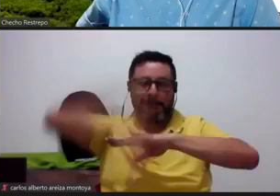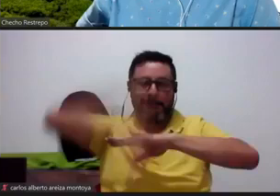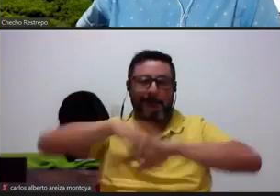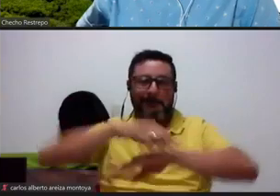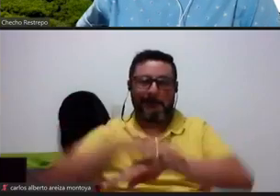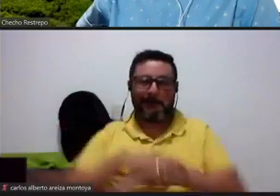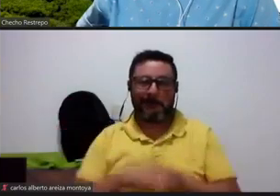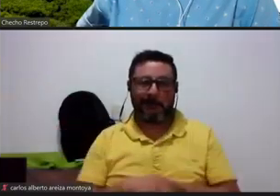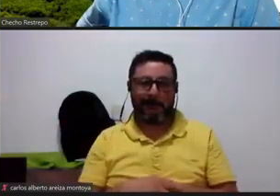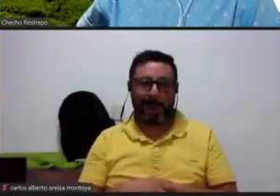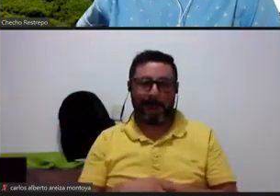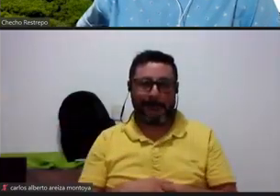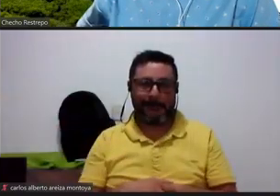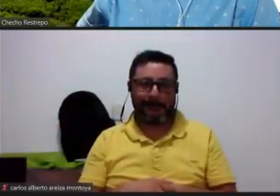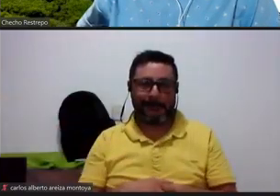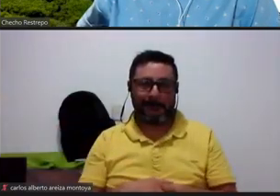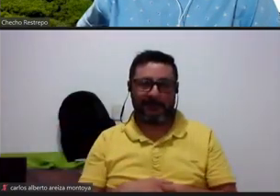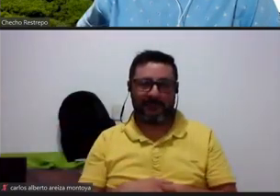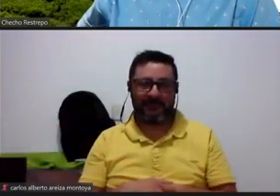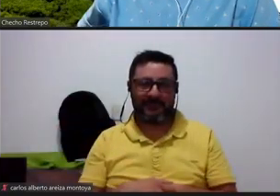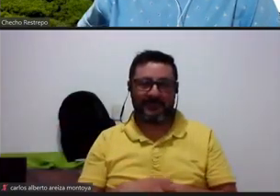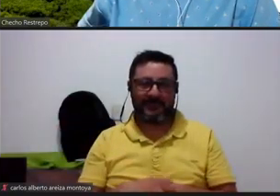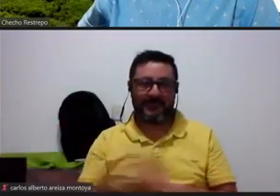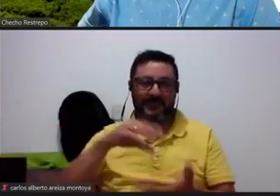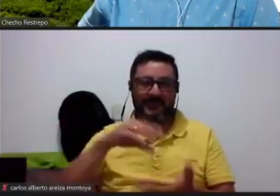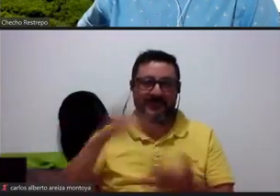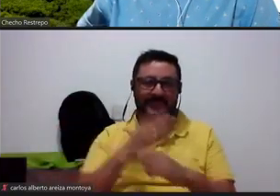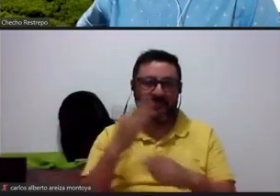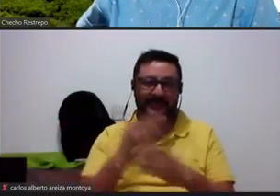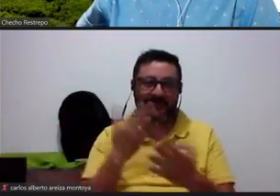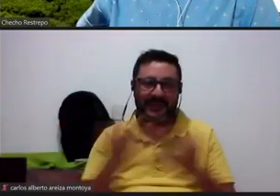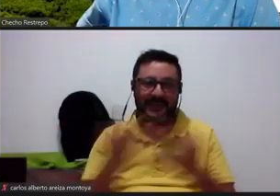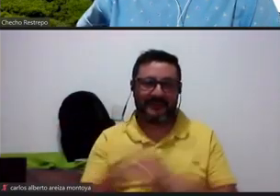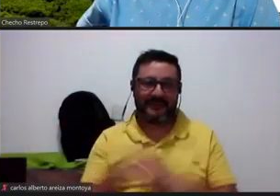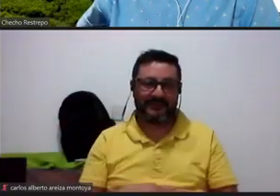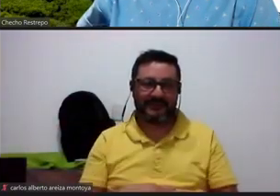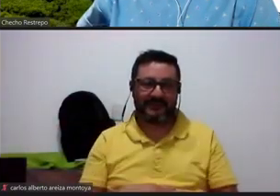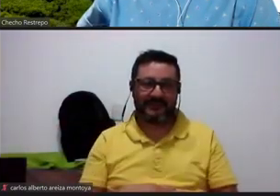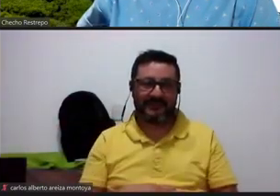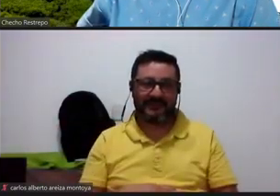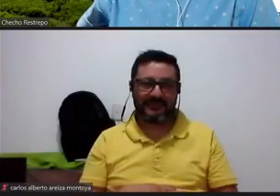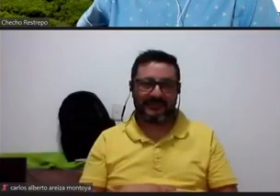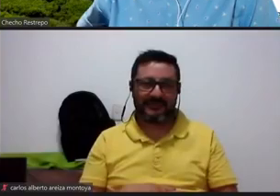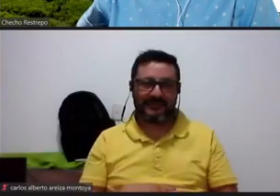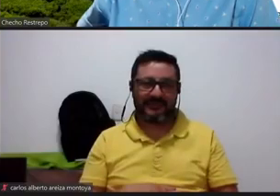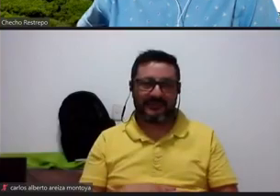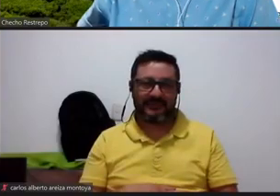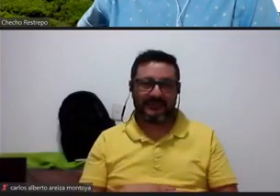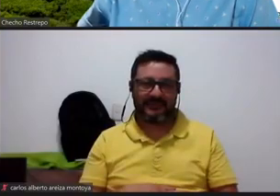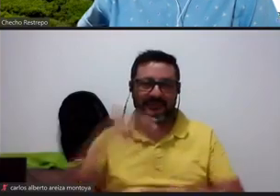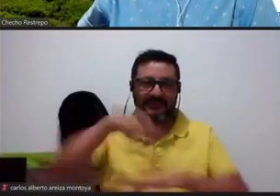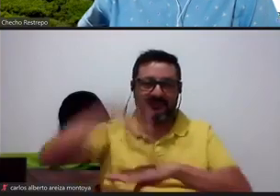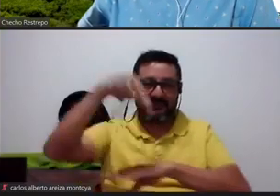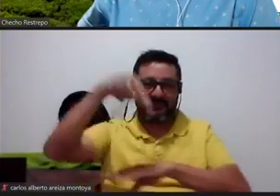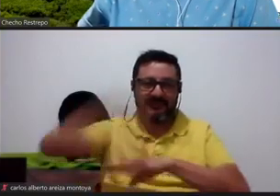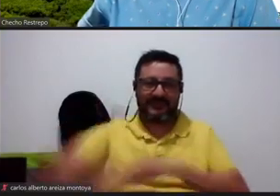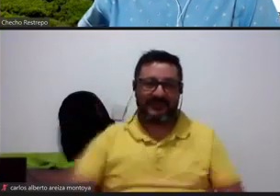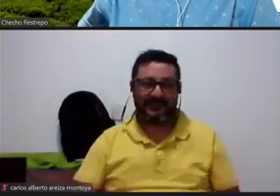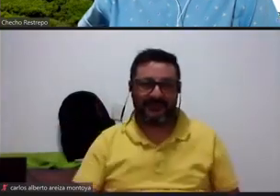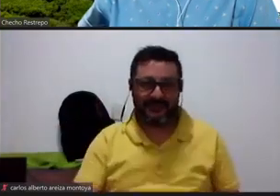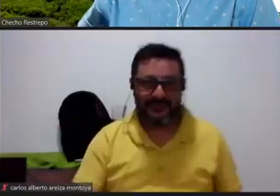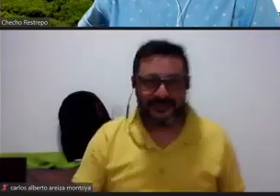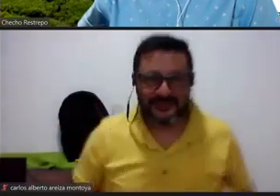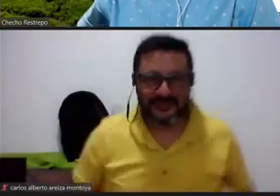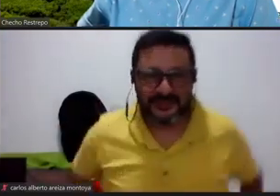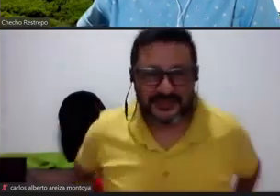como un problema porque oía las personas que me decían que era Vasa Springa y otras Turm Springa. Pues, Turm es como pirotica,